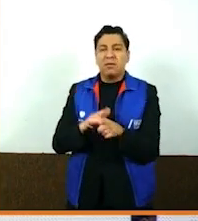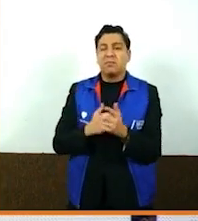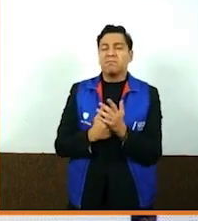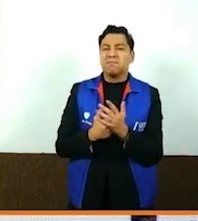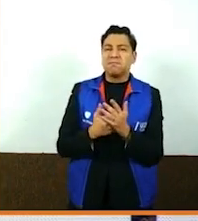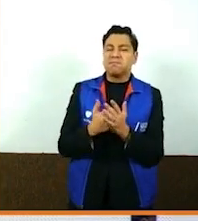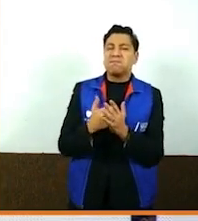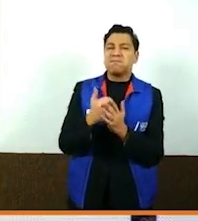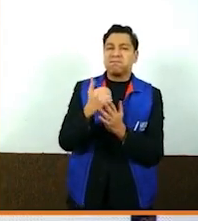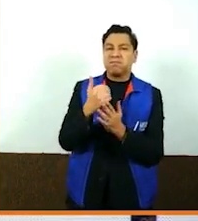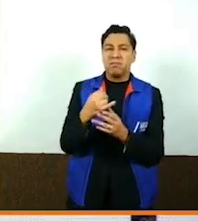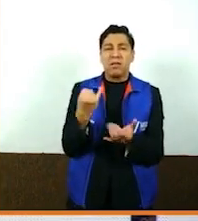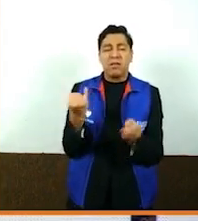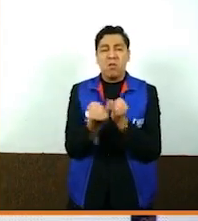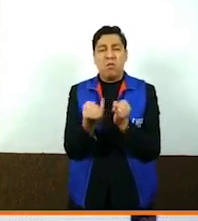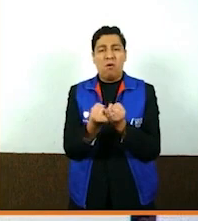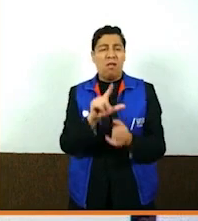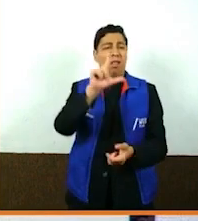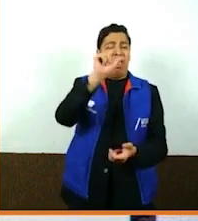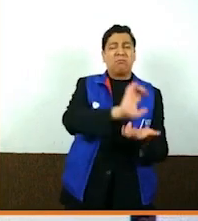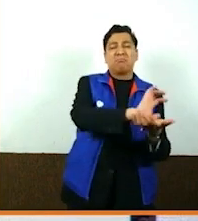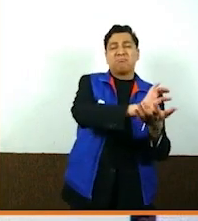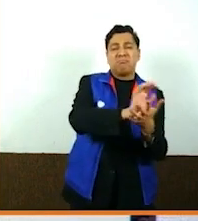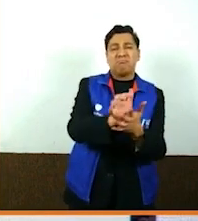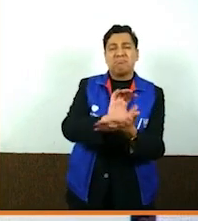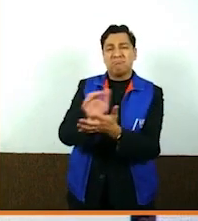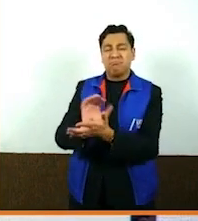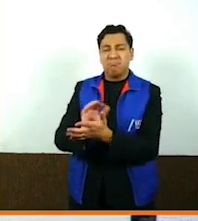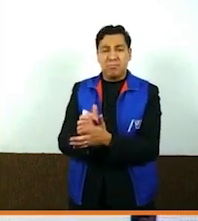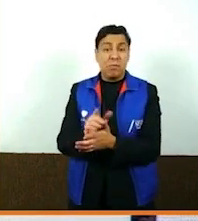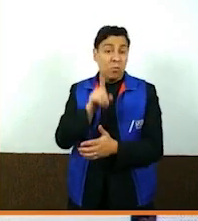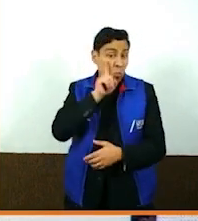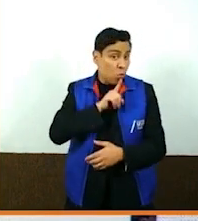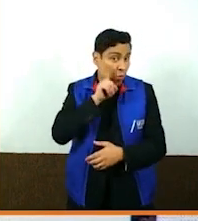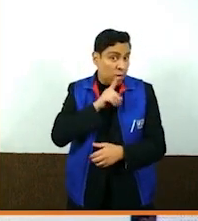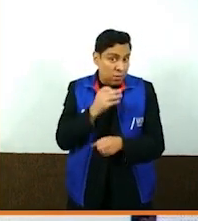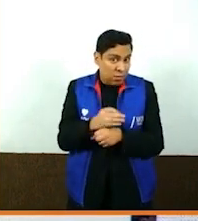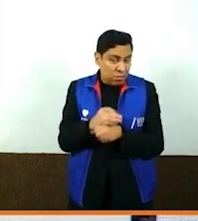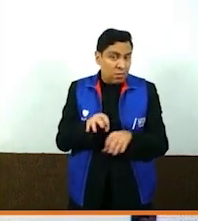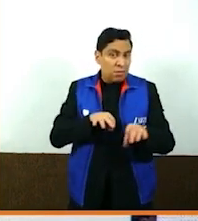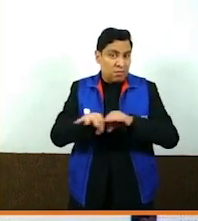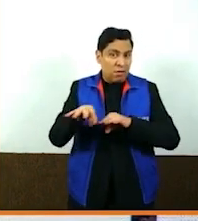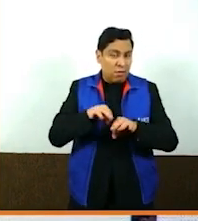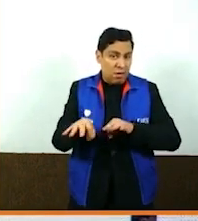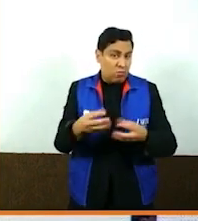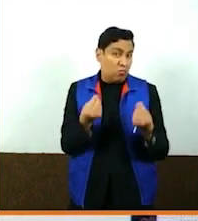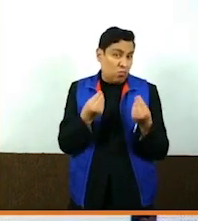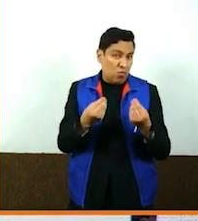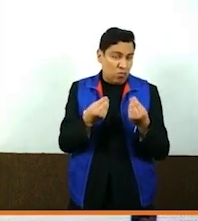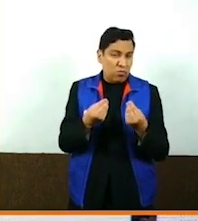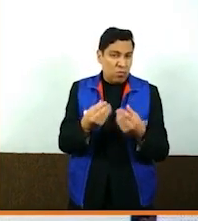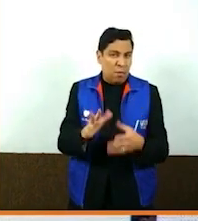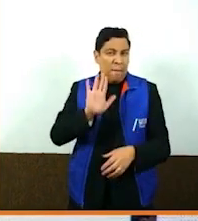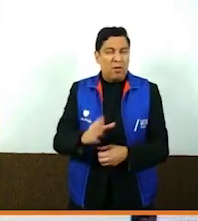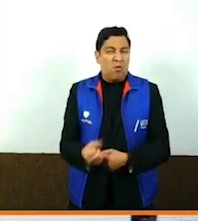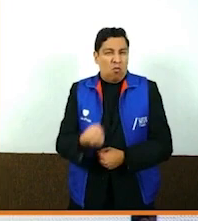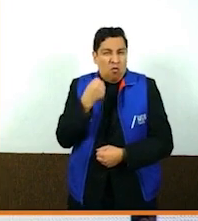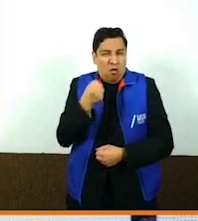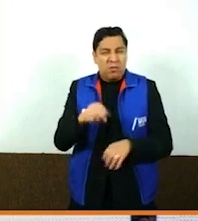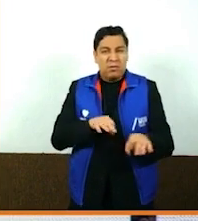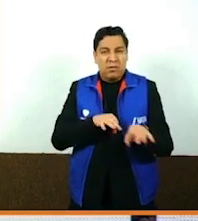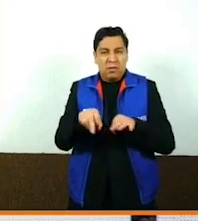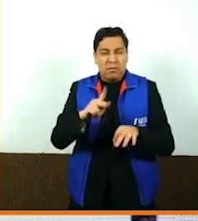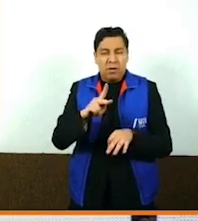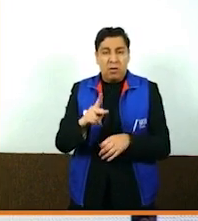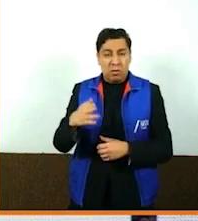la exclusión. Sabemos que las mujeres son la mayor parte de la fuerza laboral, pero que no son